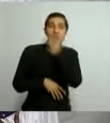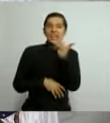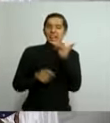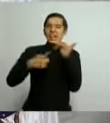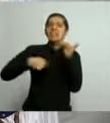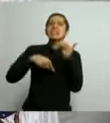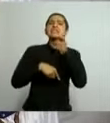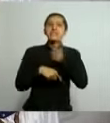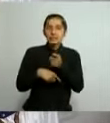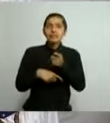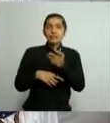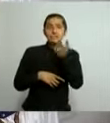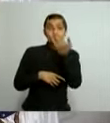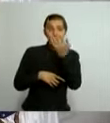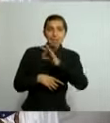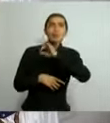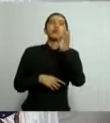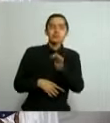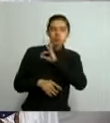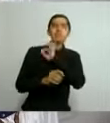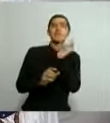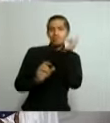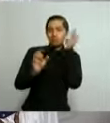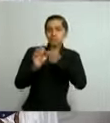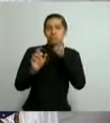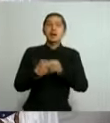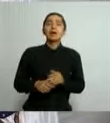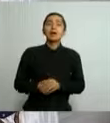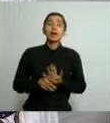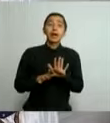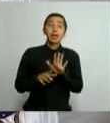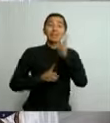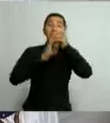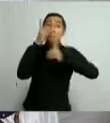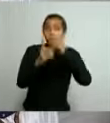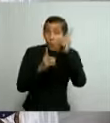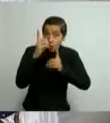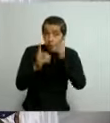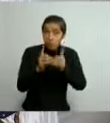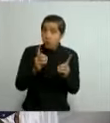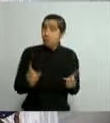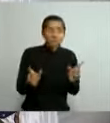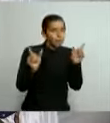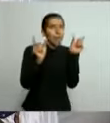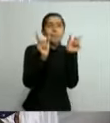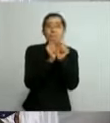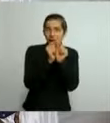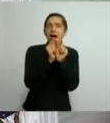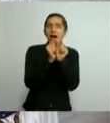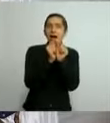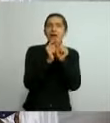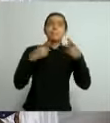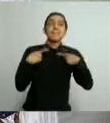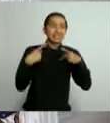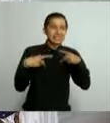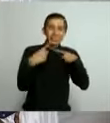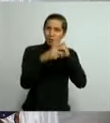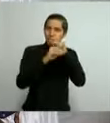al 50%. Los eventos deportivos sólo podrán realizarse sin público.